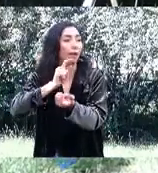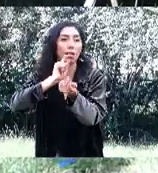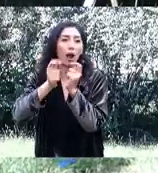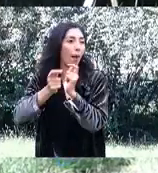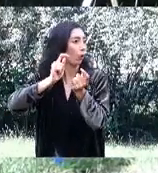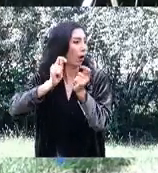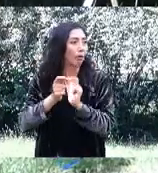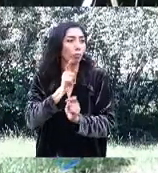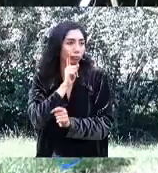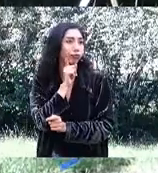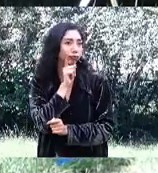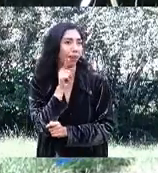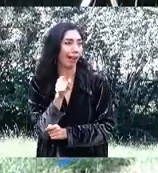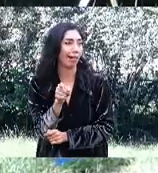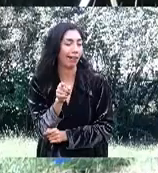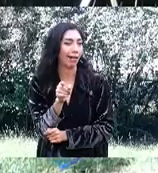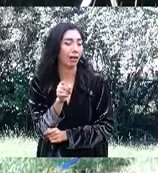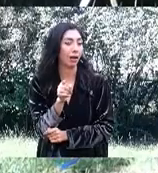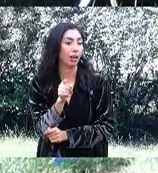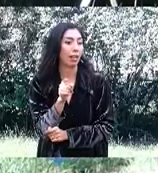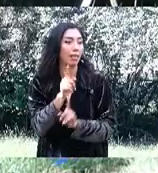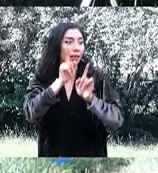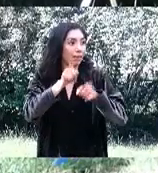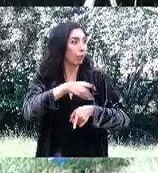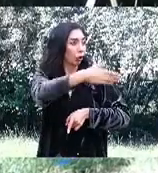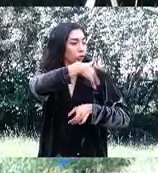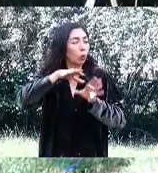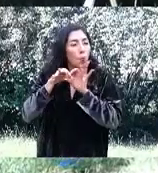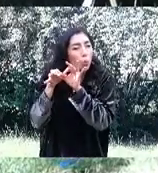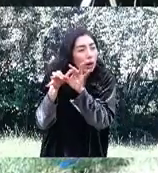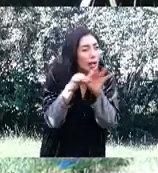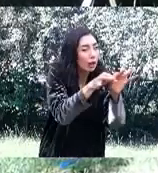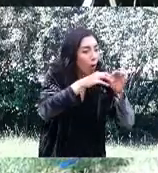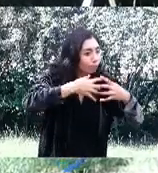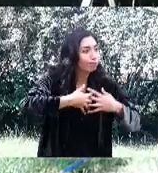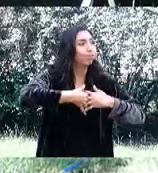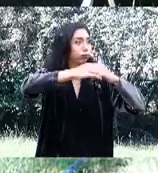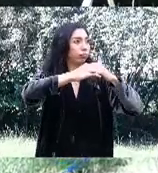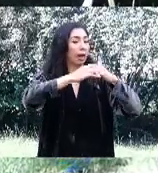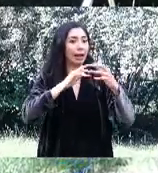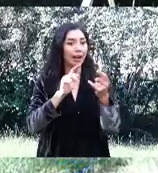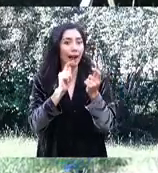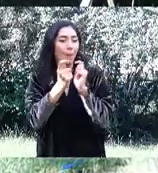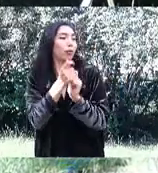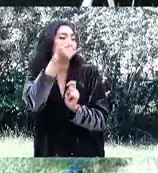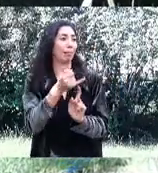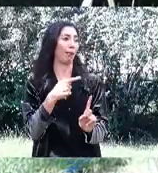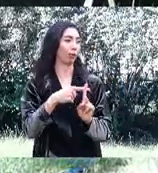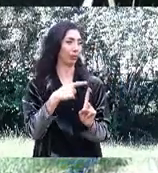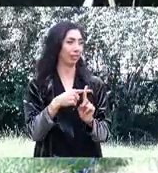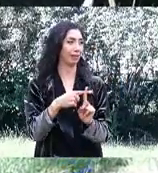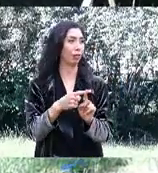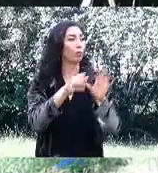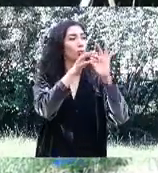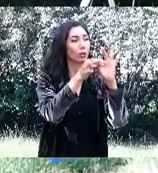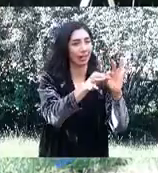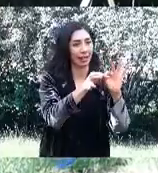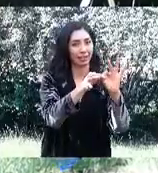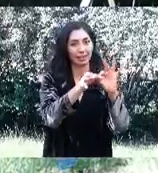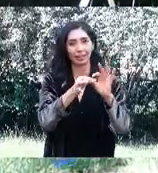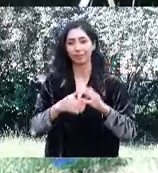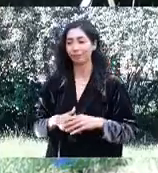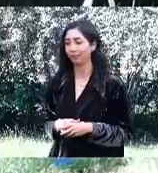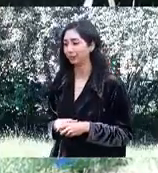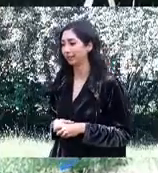no Y mientras más unidas y Unidos estemos esos cambios nos van a impactar de una manera positiva Muchas